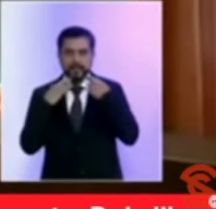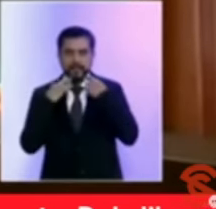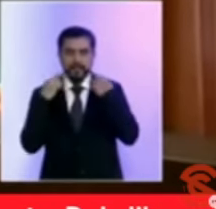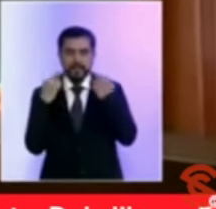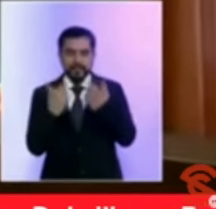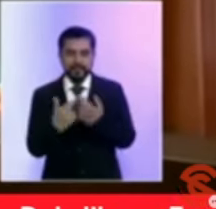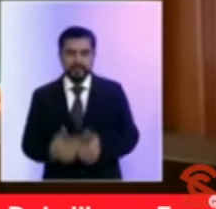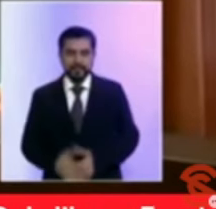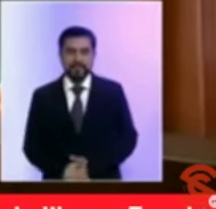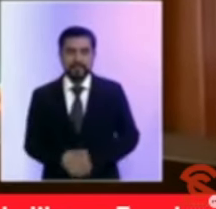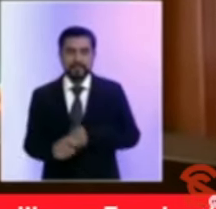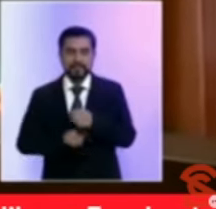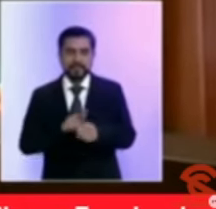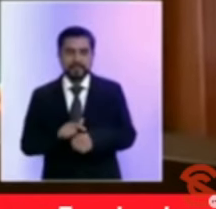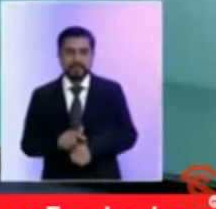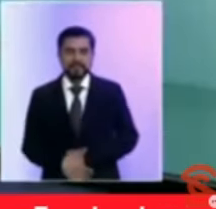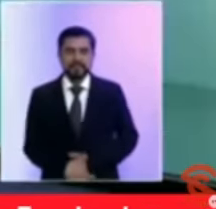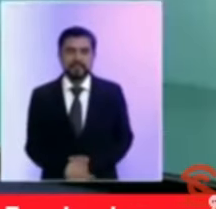solemne